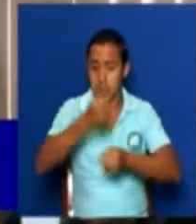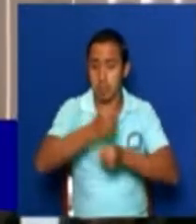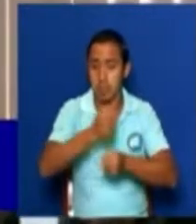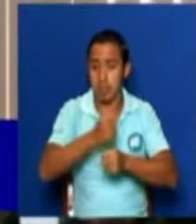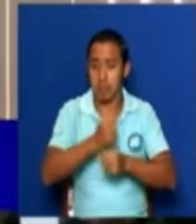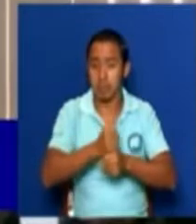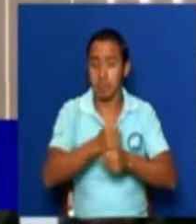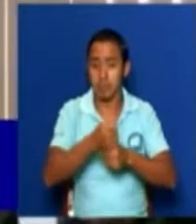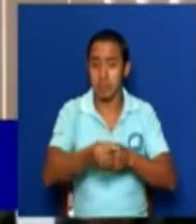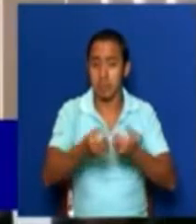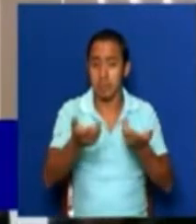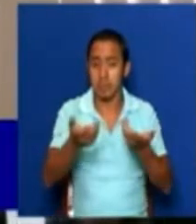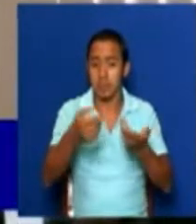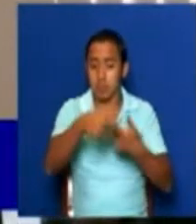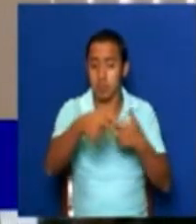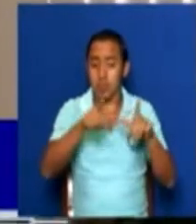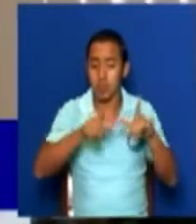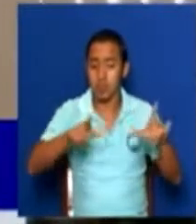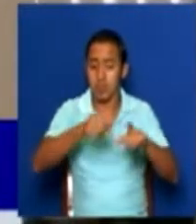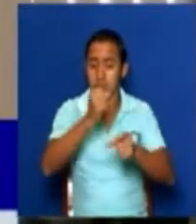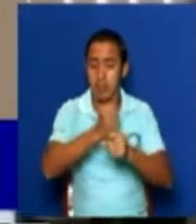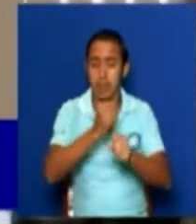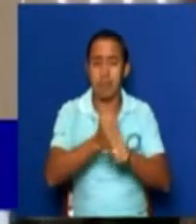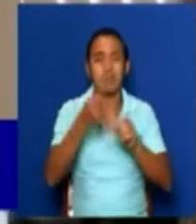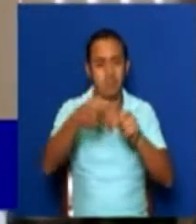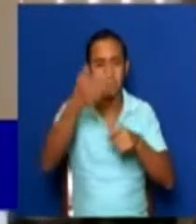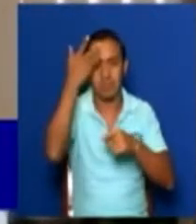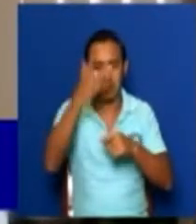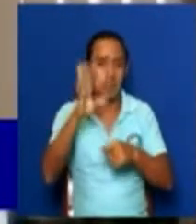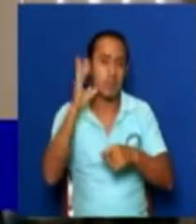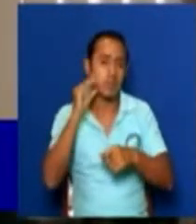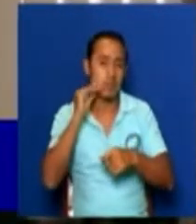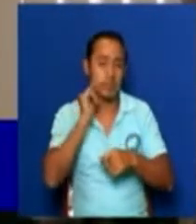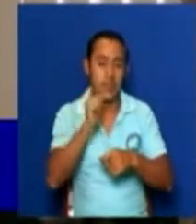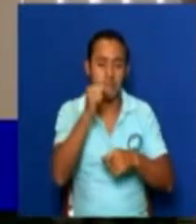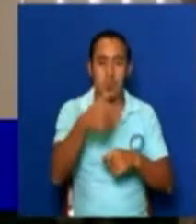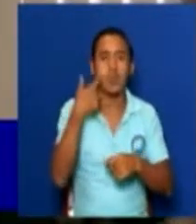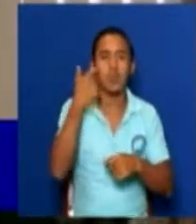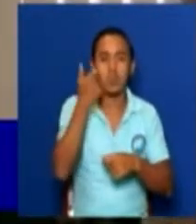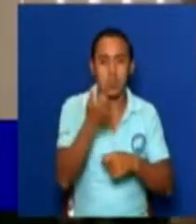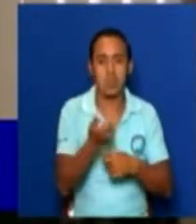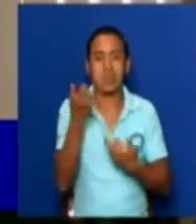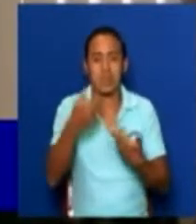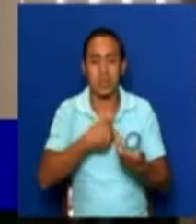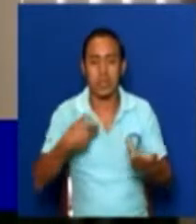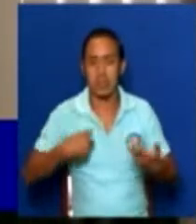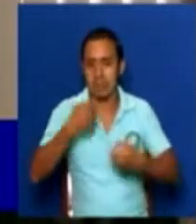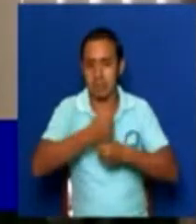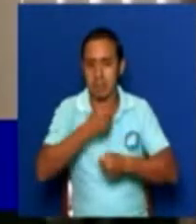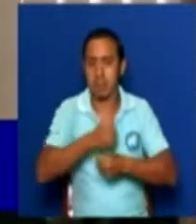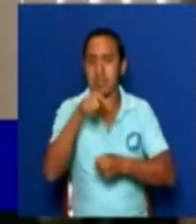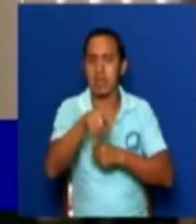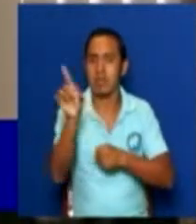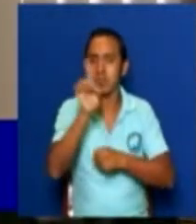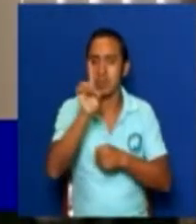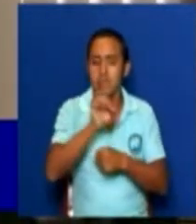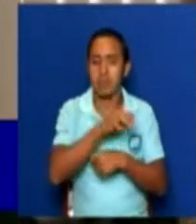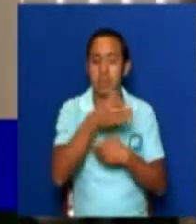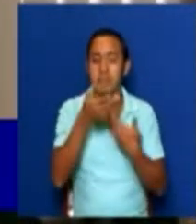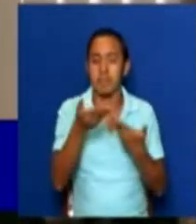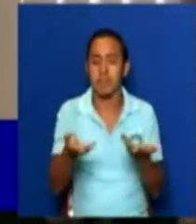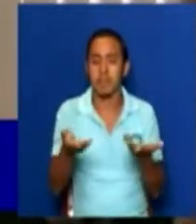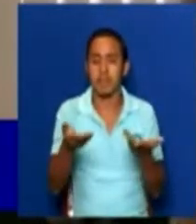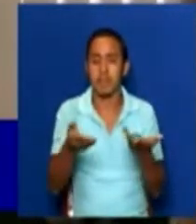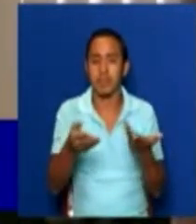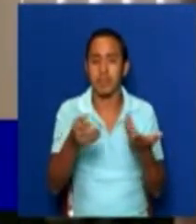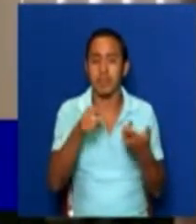puesto de trabajo con una formación adecuada para ese puesto, se encuentra especialmente o fundamentalmente en